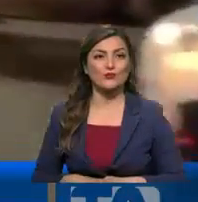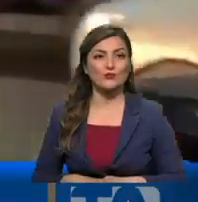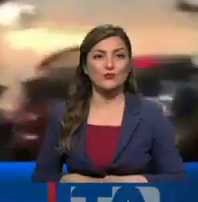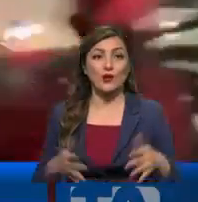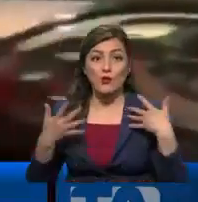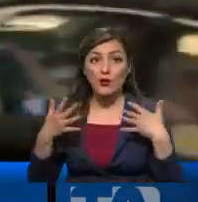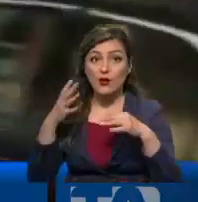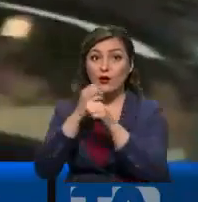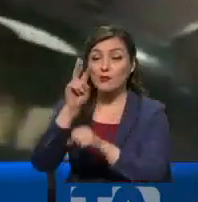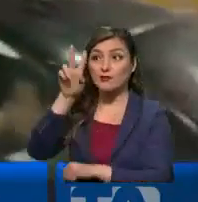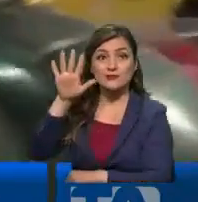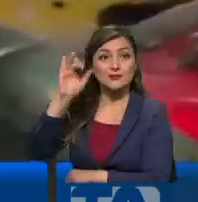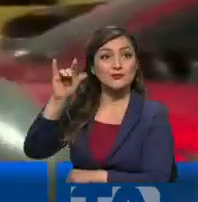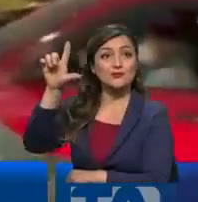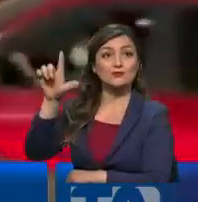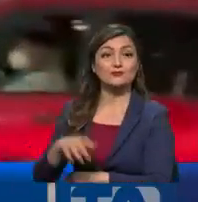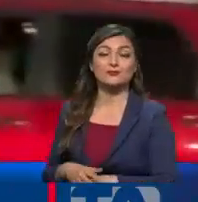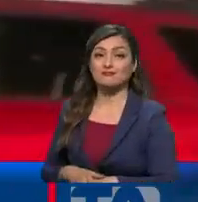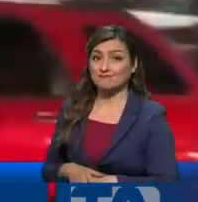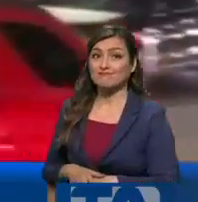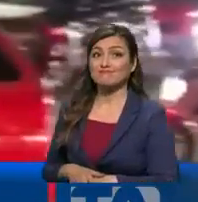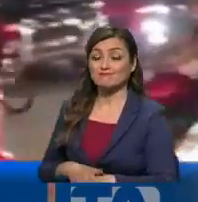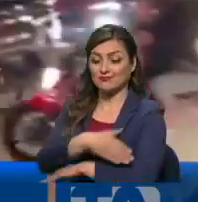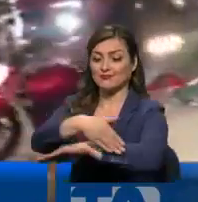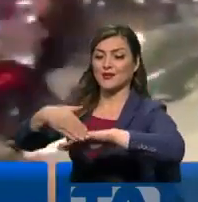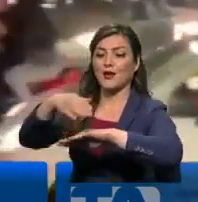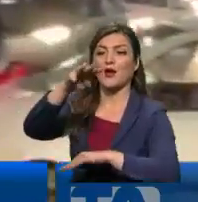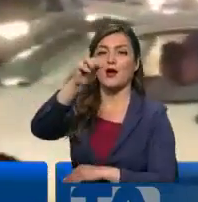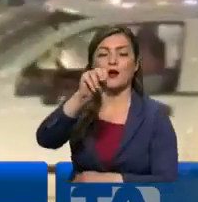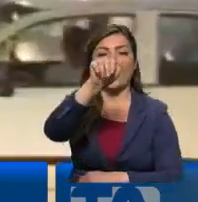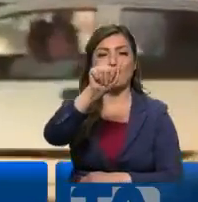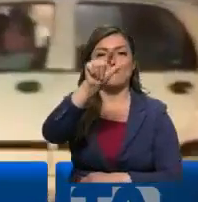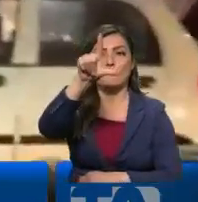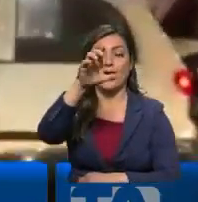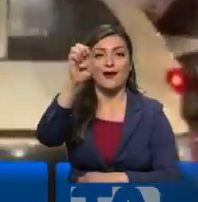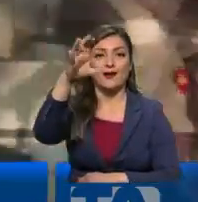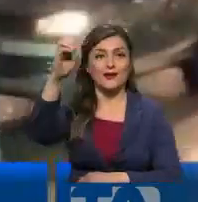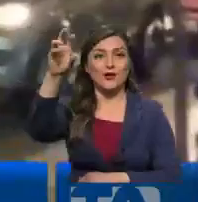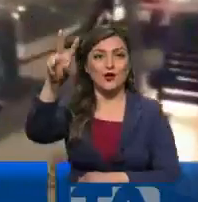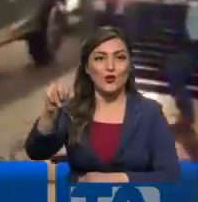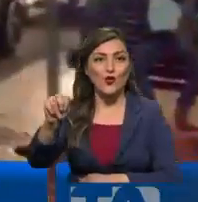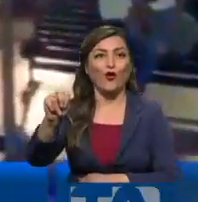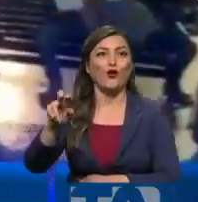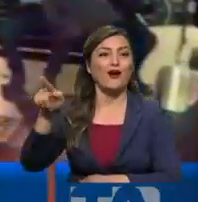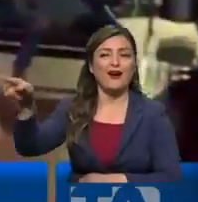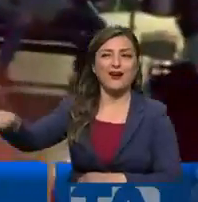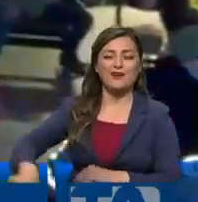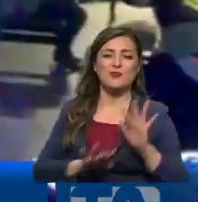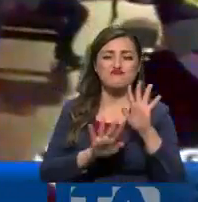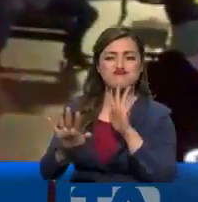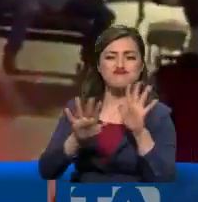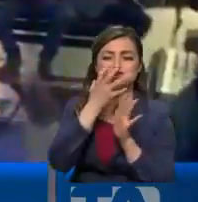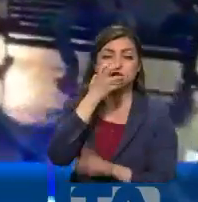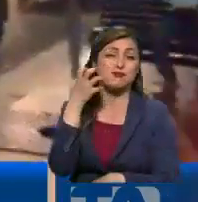Guayaquil, la noche del 25 de julio. Esto ocurrió en la avenida Malecón. Centenares de personas aglomeradas, algunas incluso sin